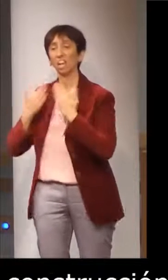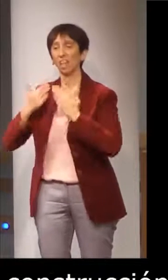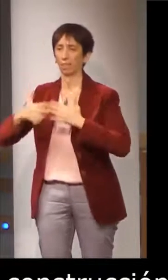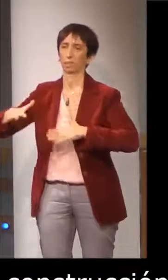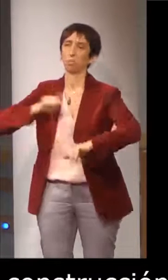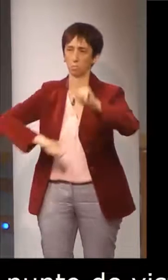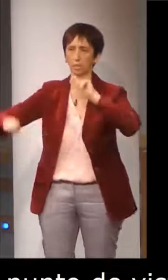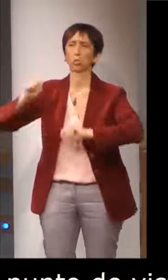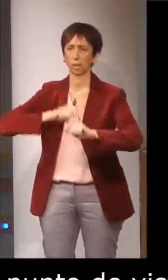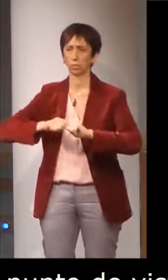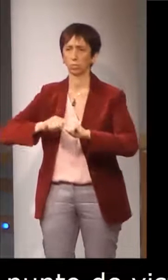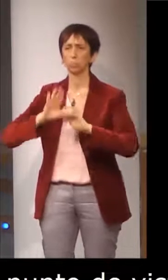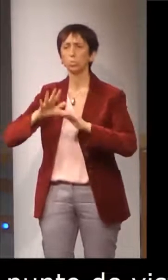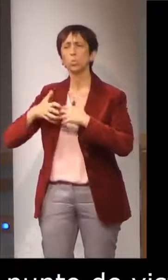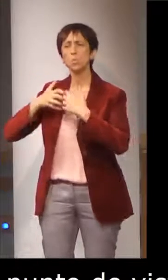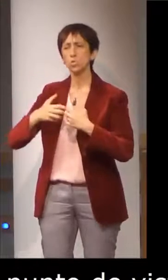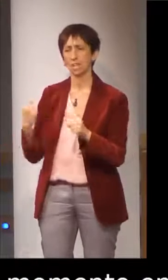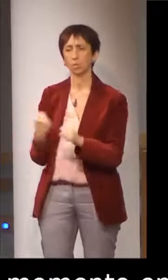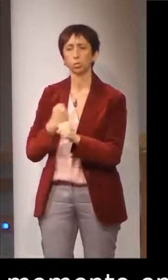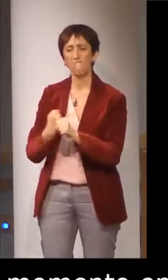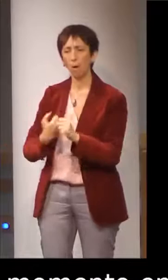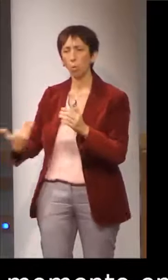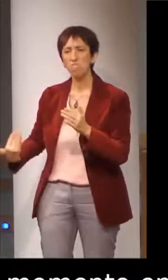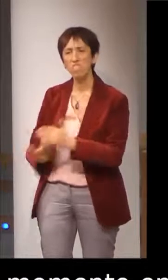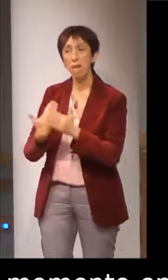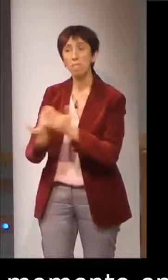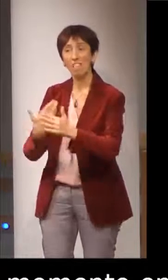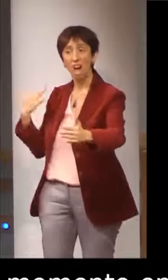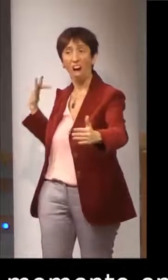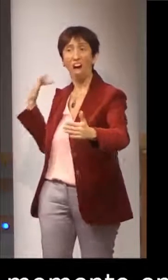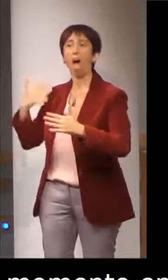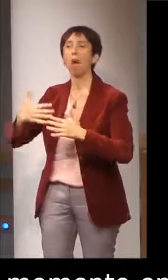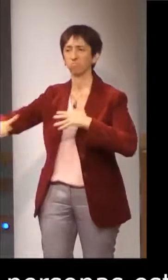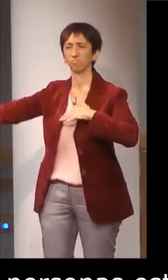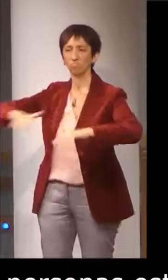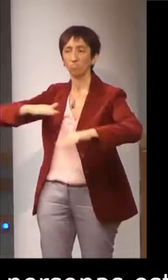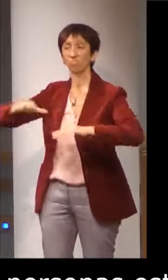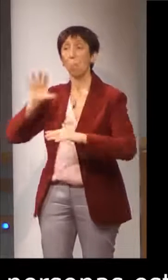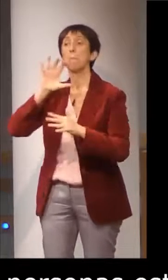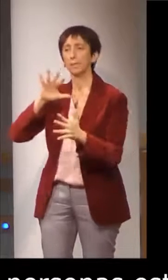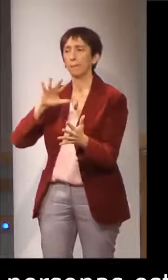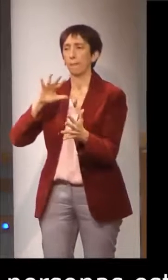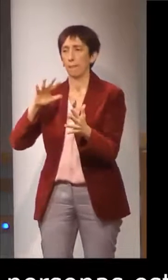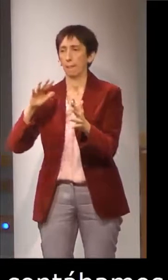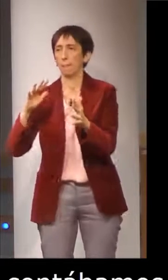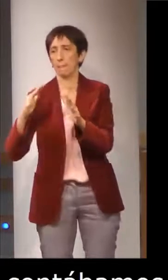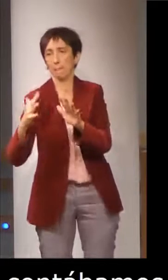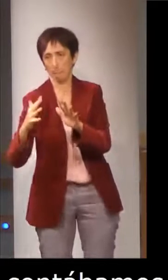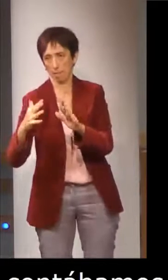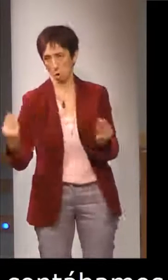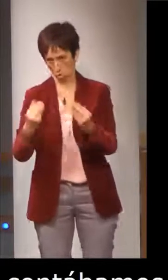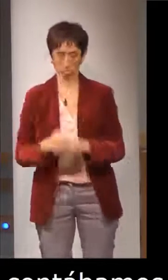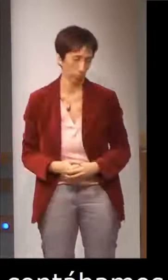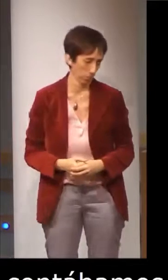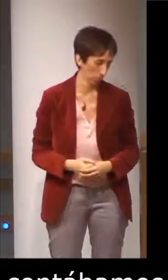personas estábamos muy limitadas, no contábamos con derechos y gracias a la lucha diaria de nuestro movimiento asociativo, este país